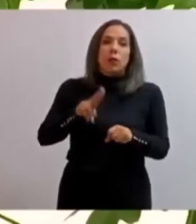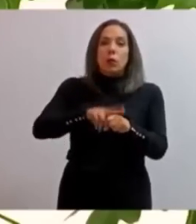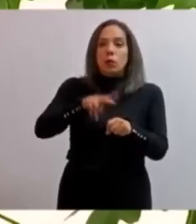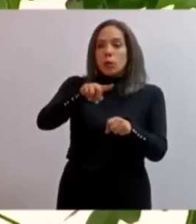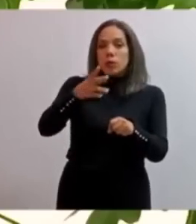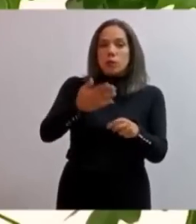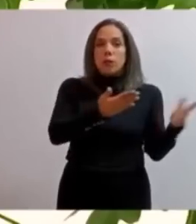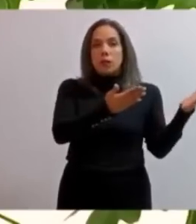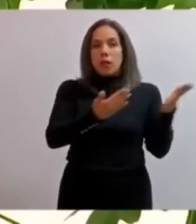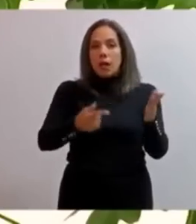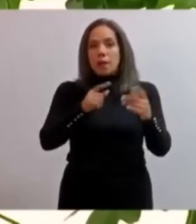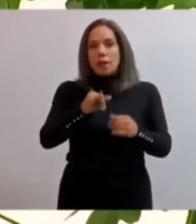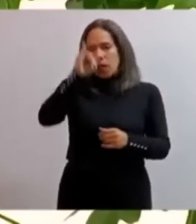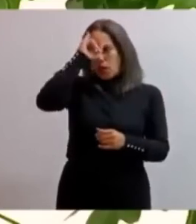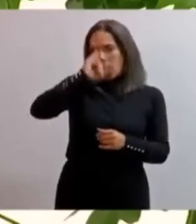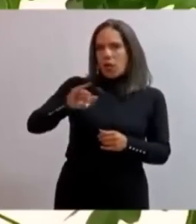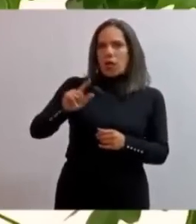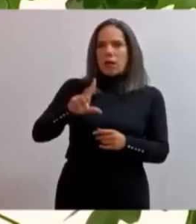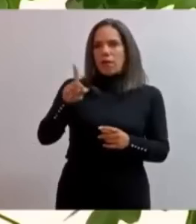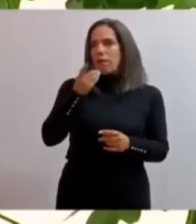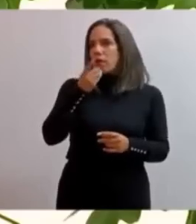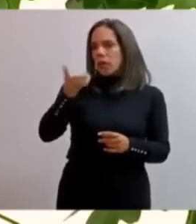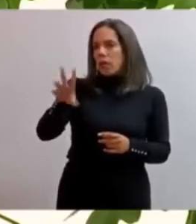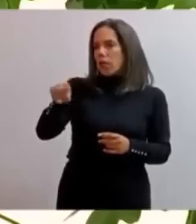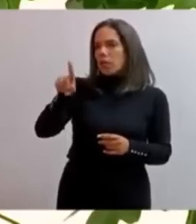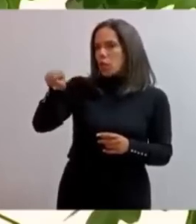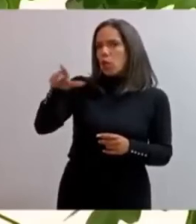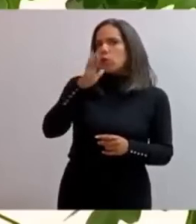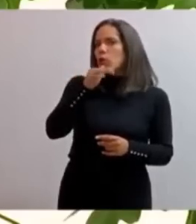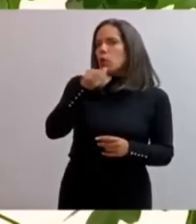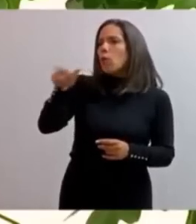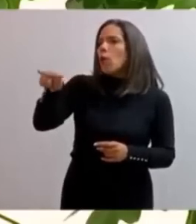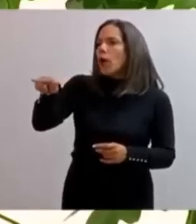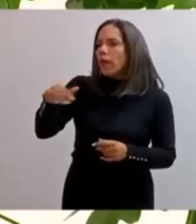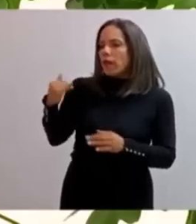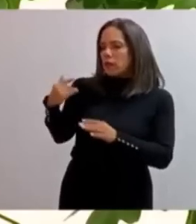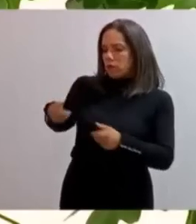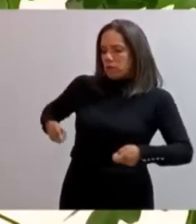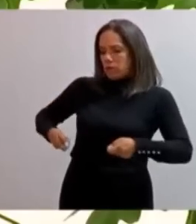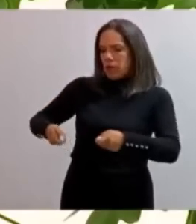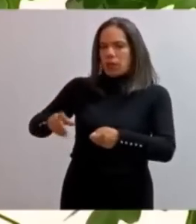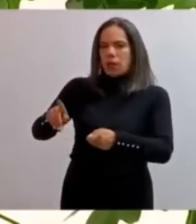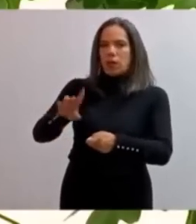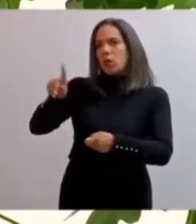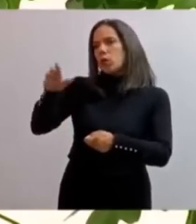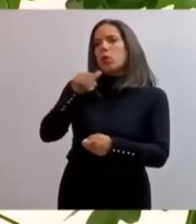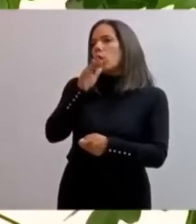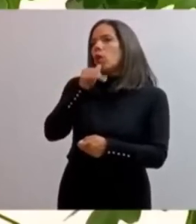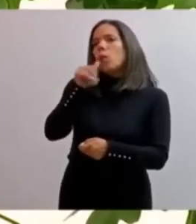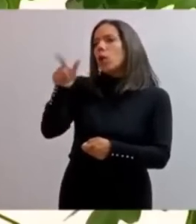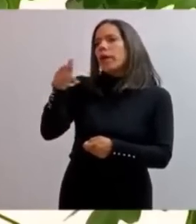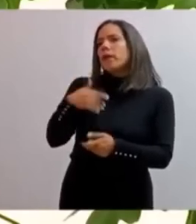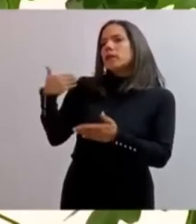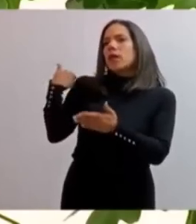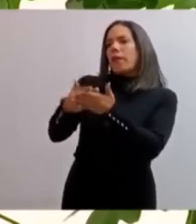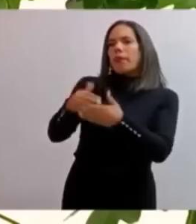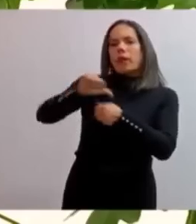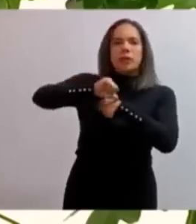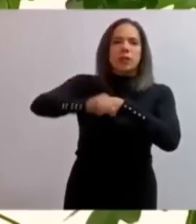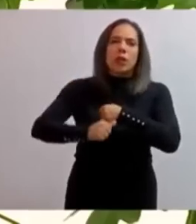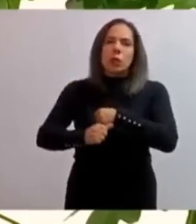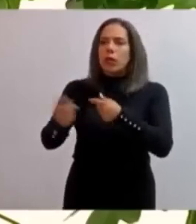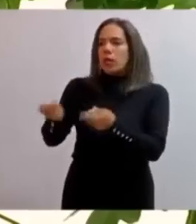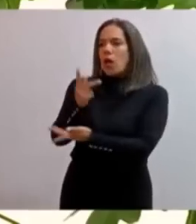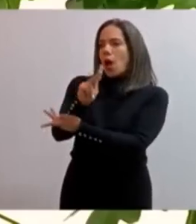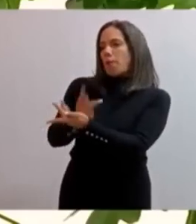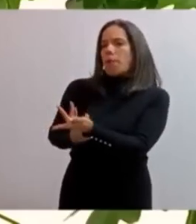a entrar al quirófano y le dice, no, no puede entrar hasta que no me entregue su formato de planeación de la cirugía. O sea,